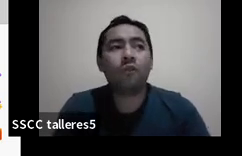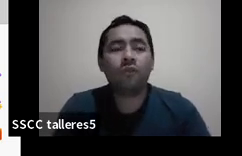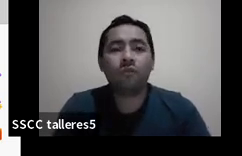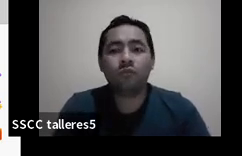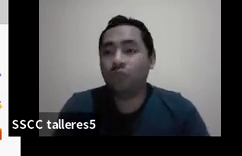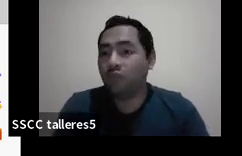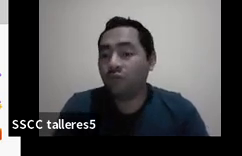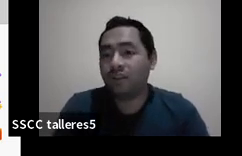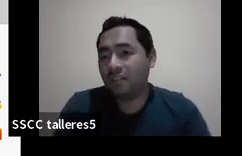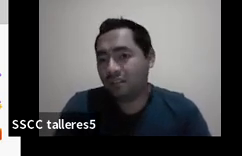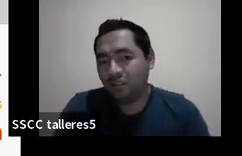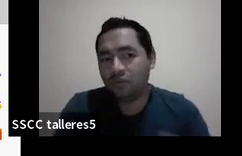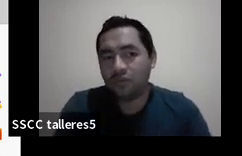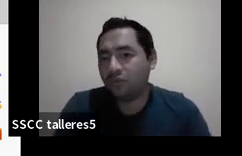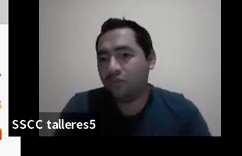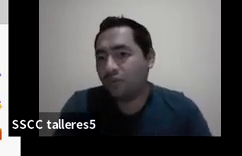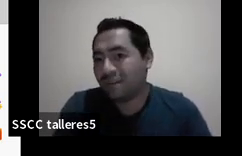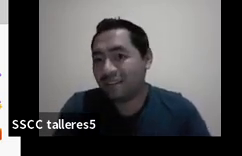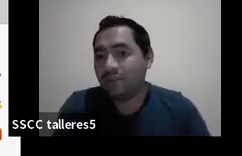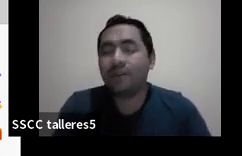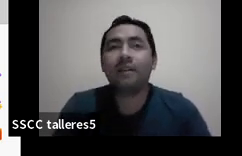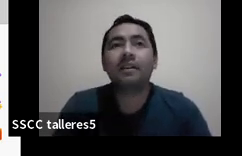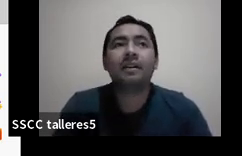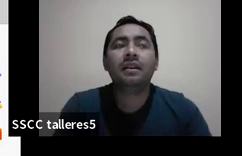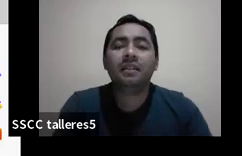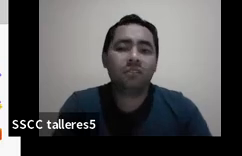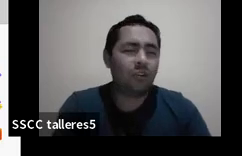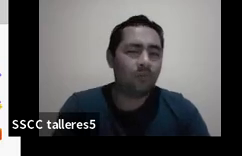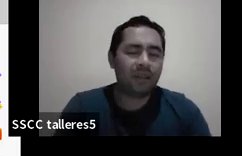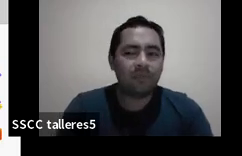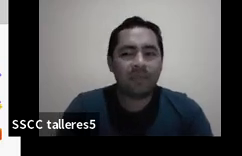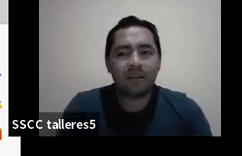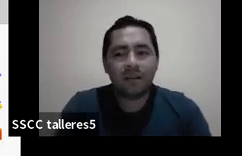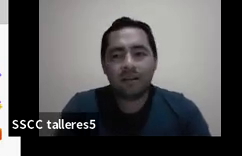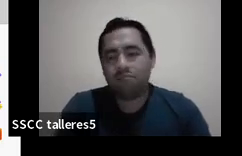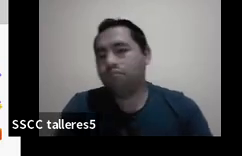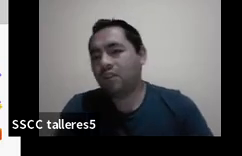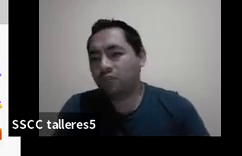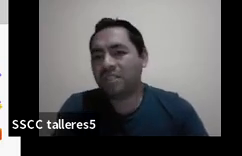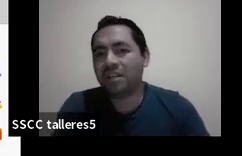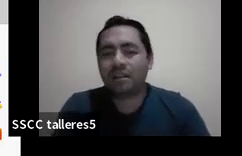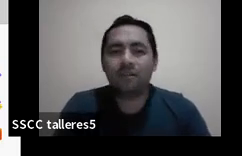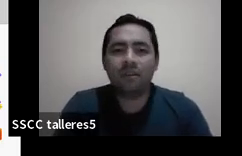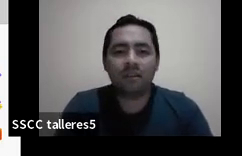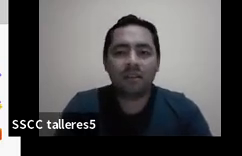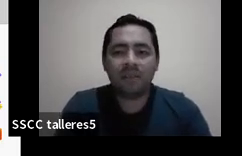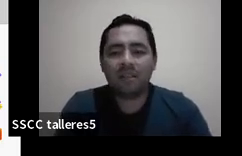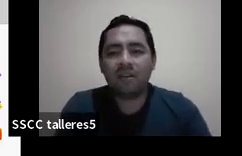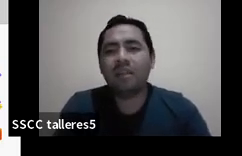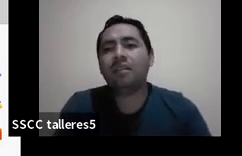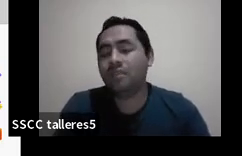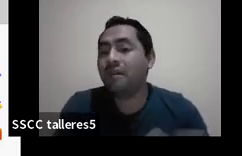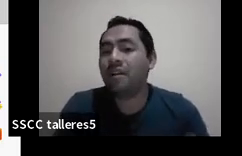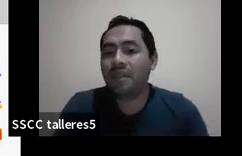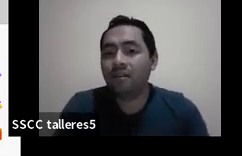o algo, un sonido fuerte y el niño sordo no reacciona. Entonces los padres empiezan a sospechar qué es lo que está